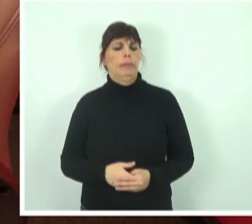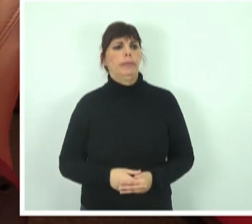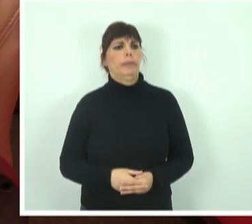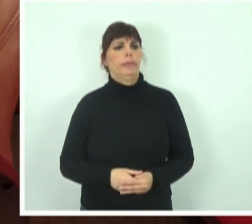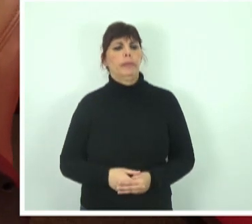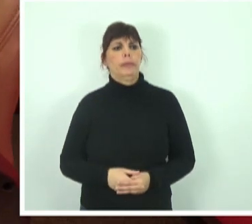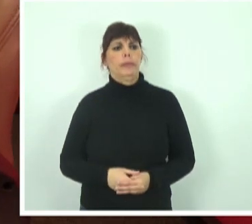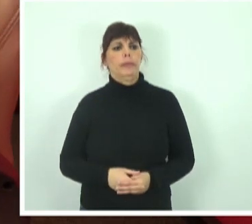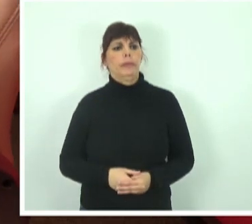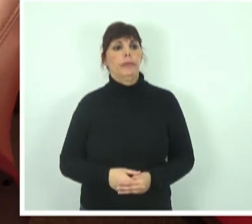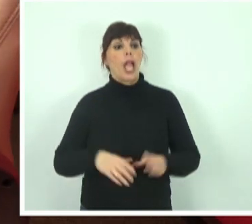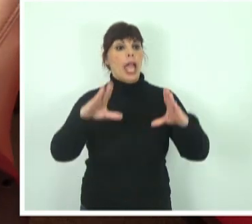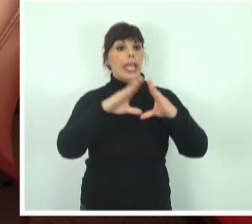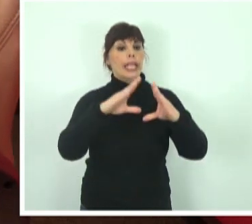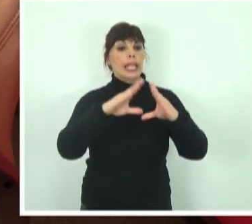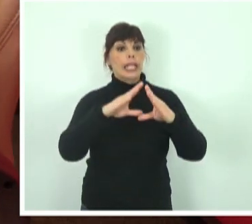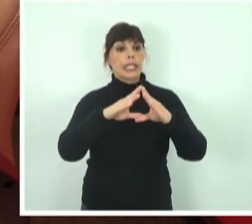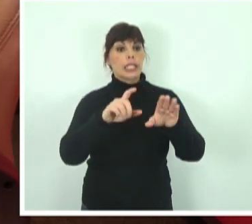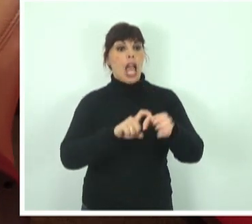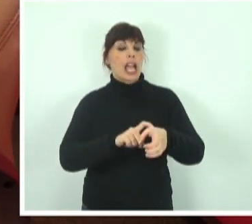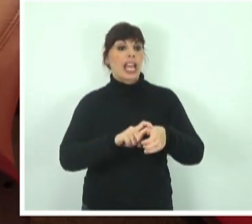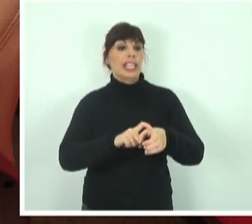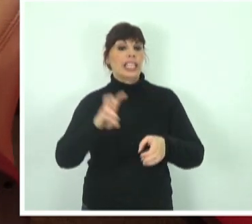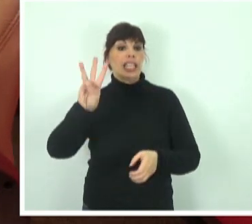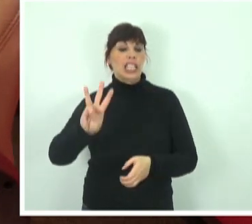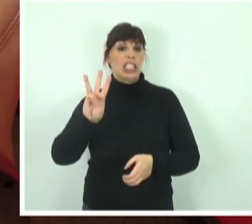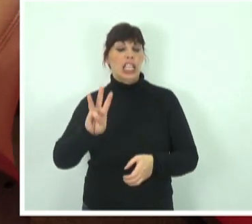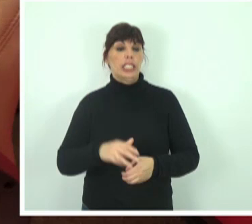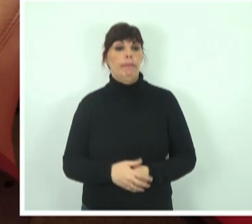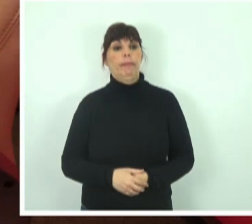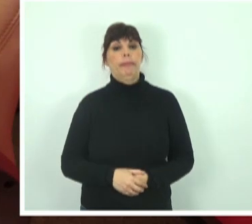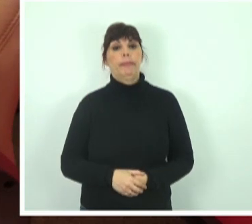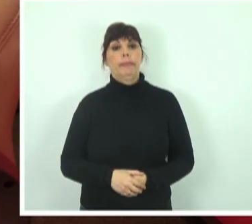tres aspectos de la iglesia. Atención. La iglesia,